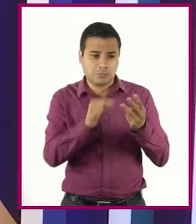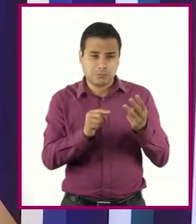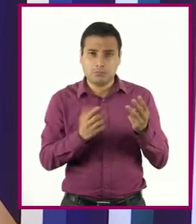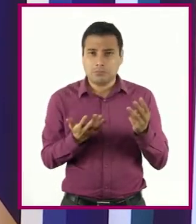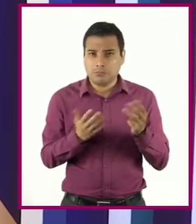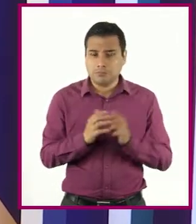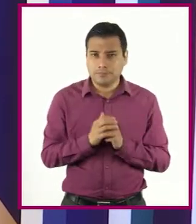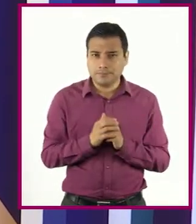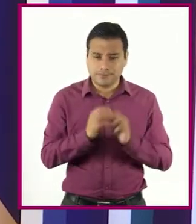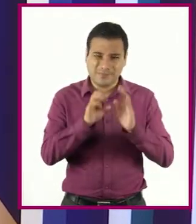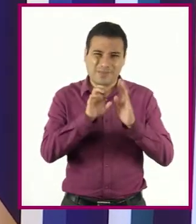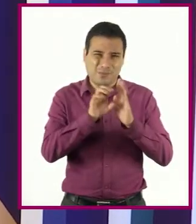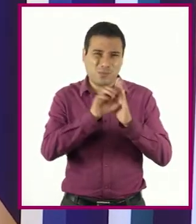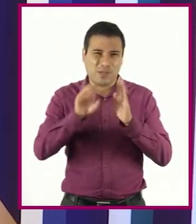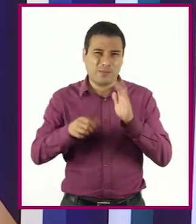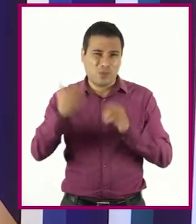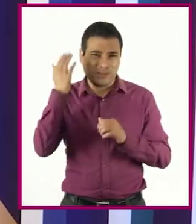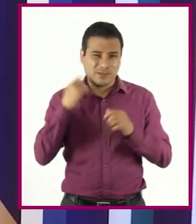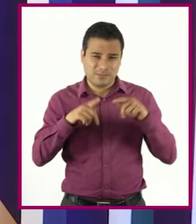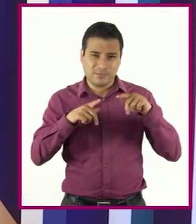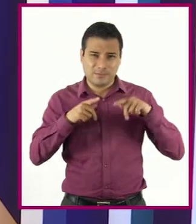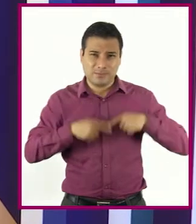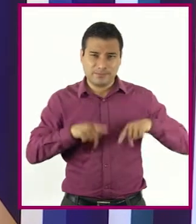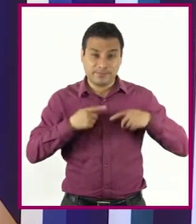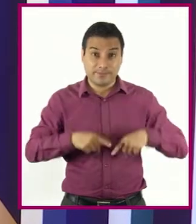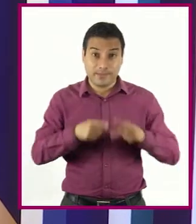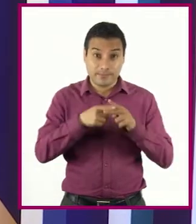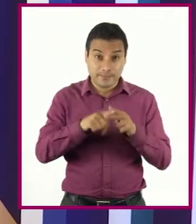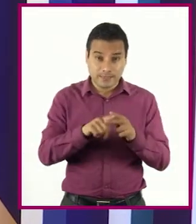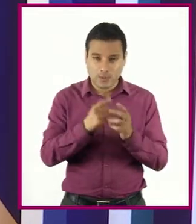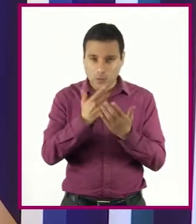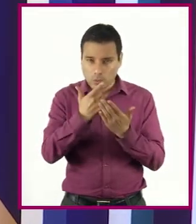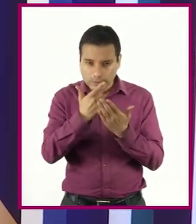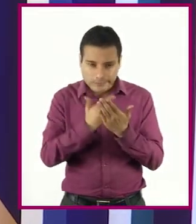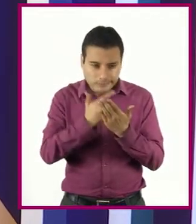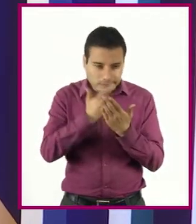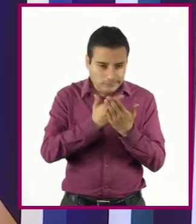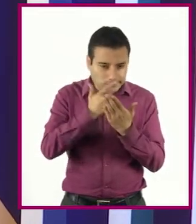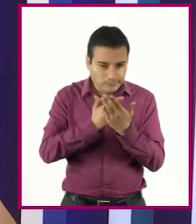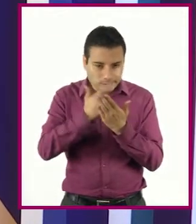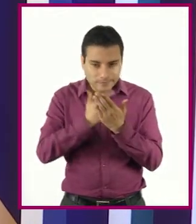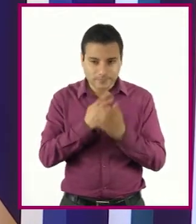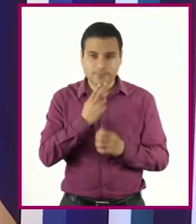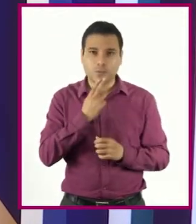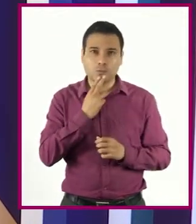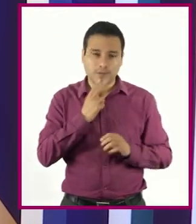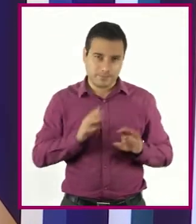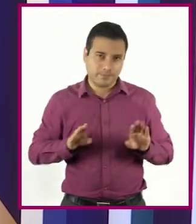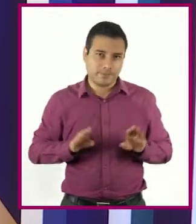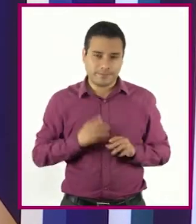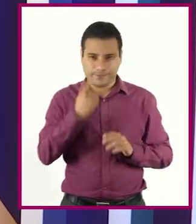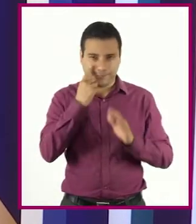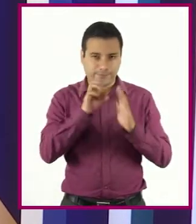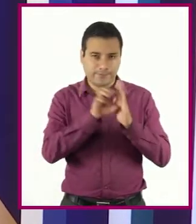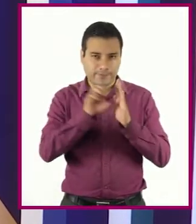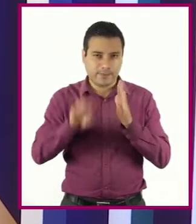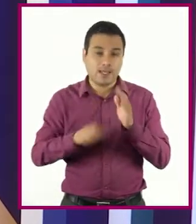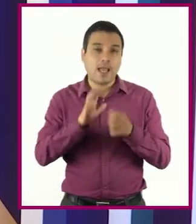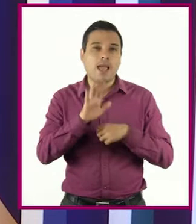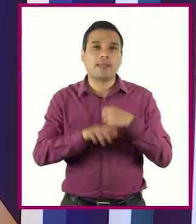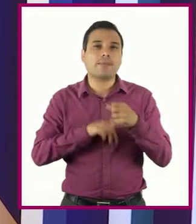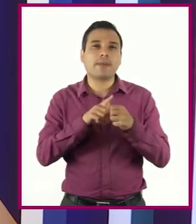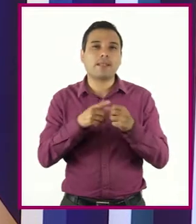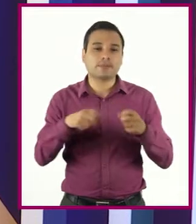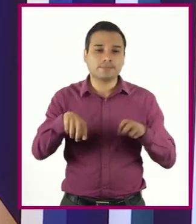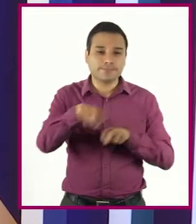se tuvo la necesidad de contar. Por ejemplo, para cuantificar la cantidad de animales existentes con